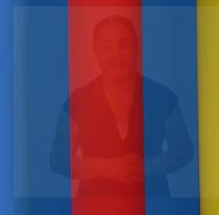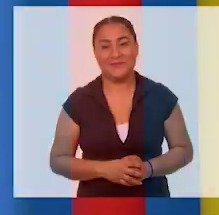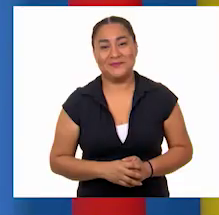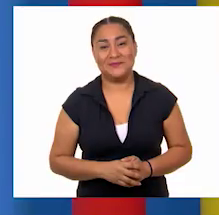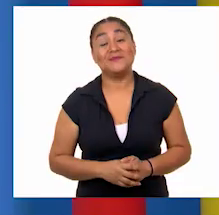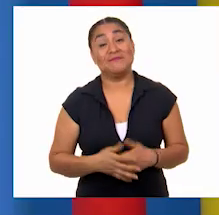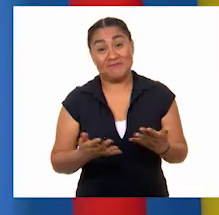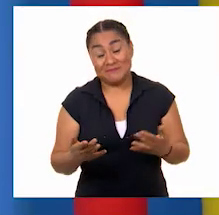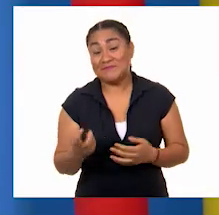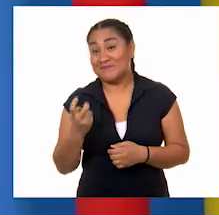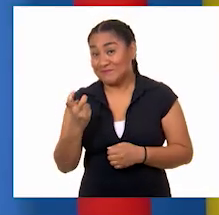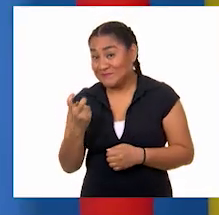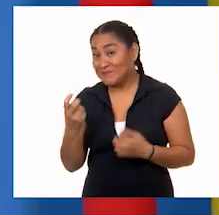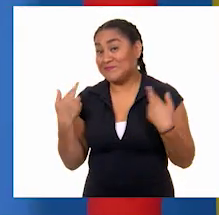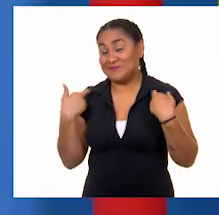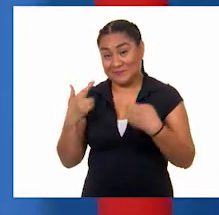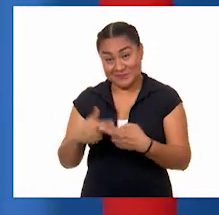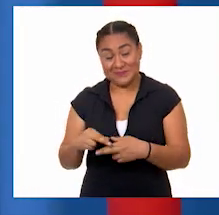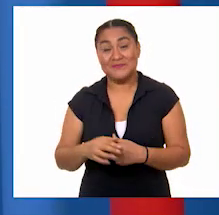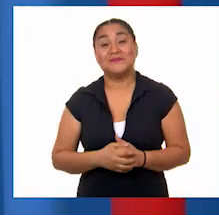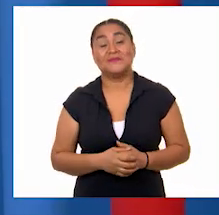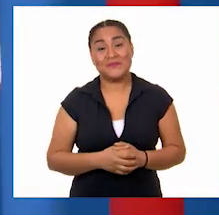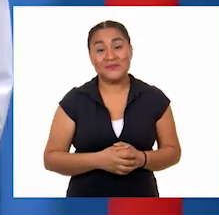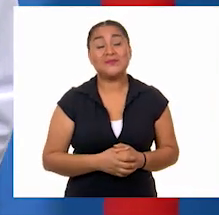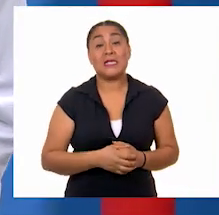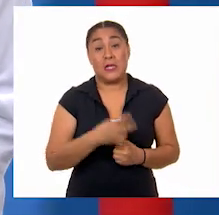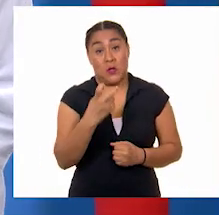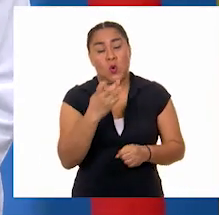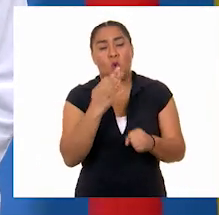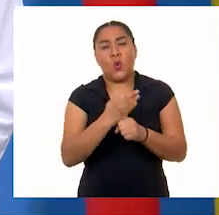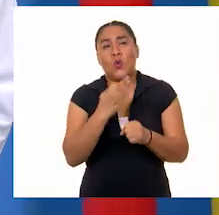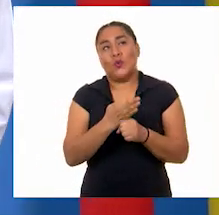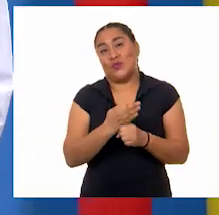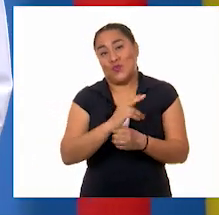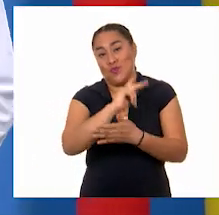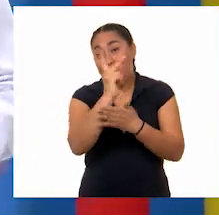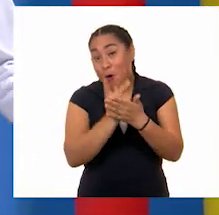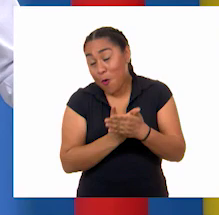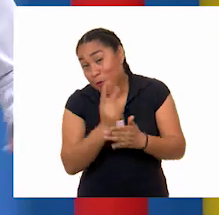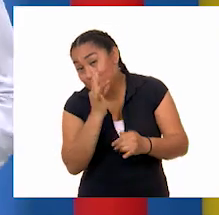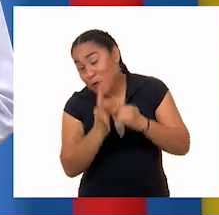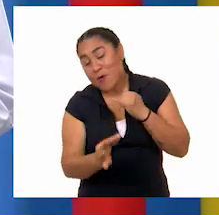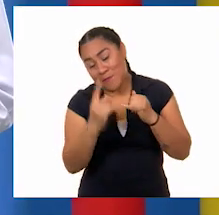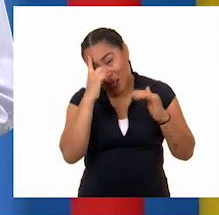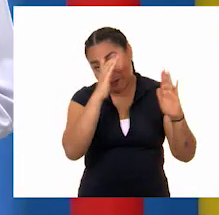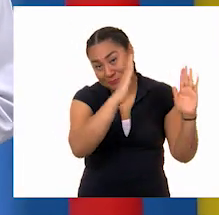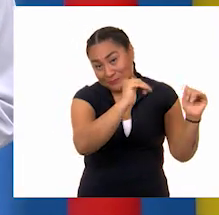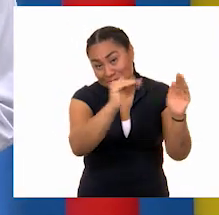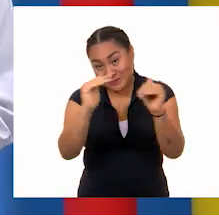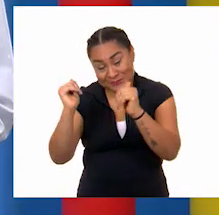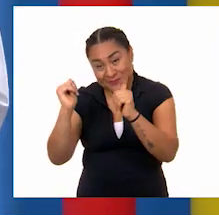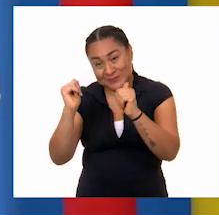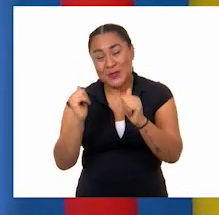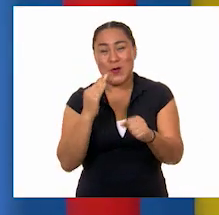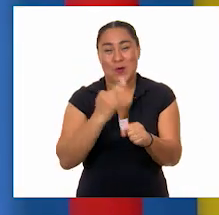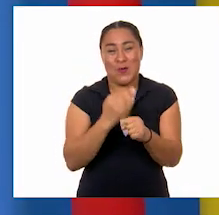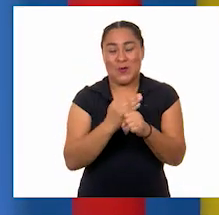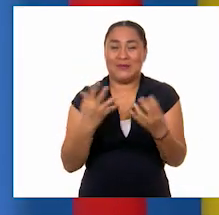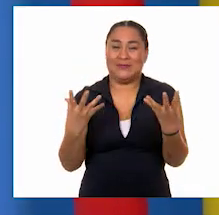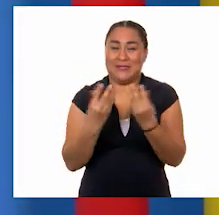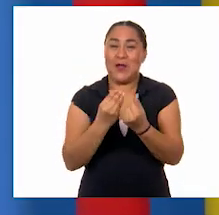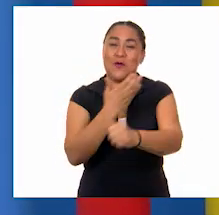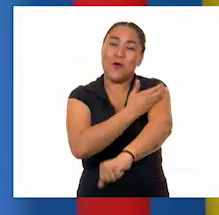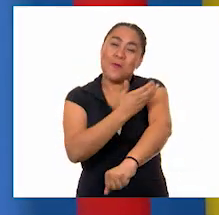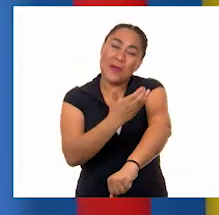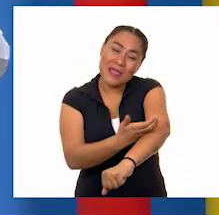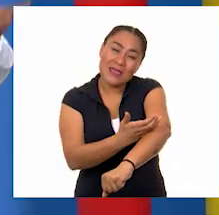Así es, maestro Lucio. Es nuestro programa de despedida y por ello los personajes que nos han acompañado en